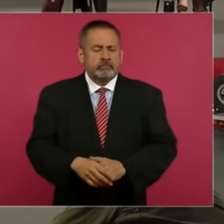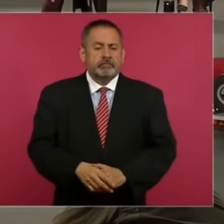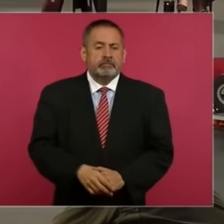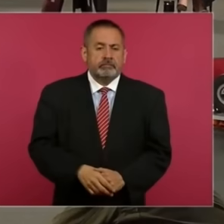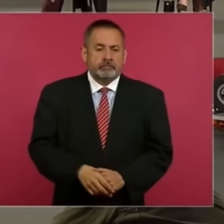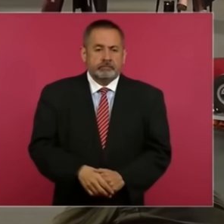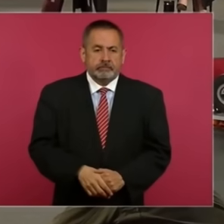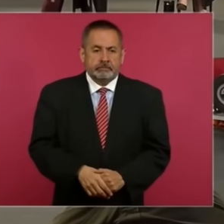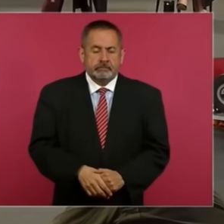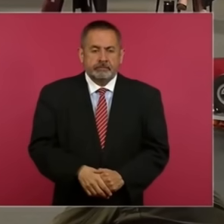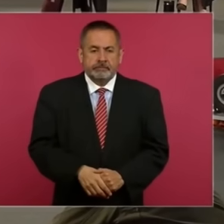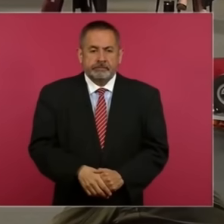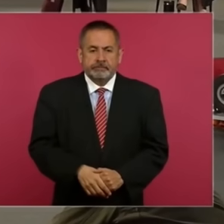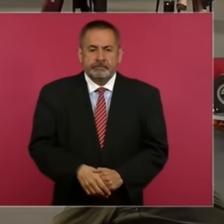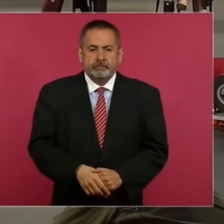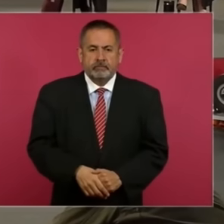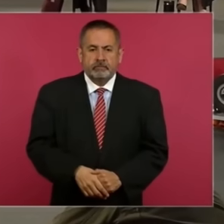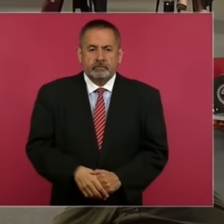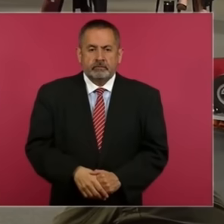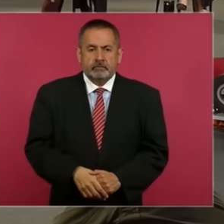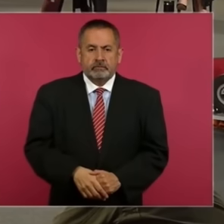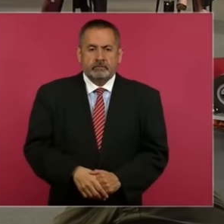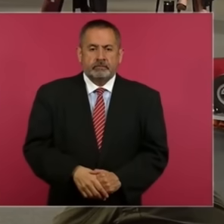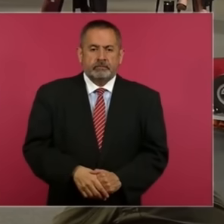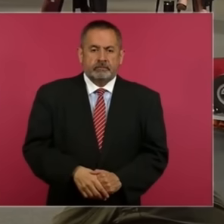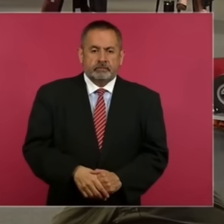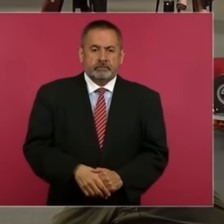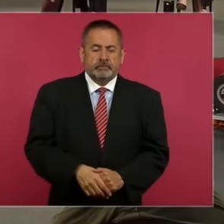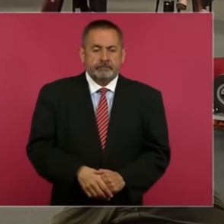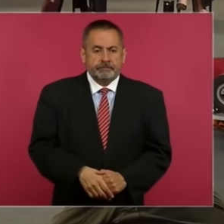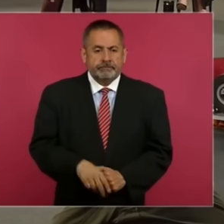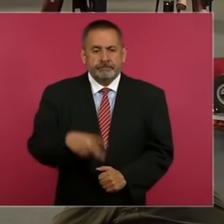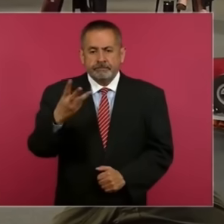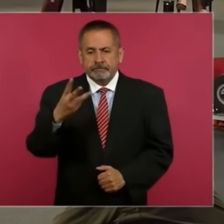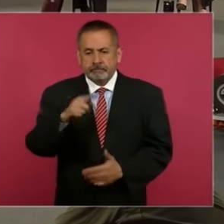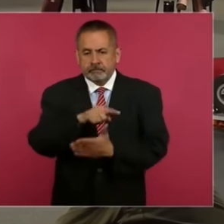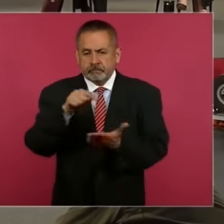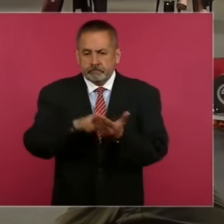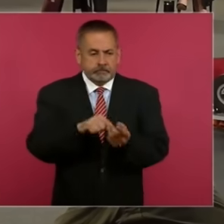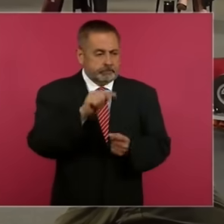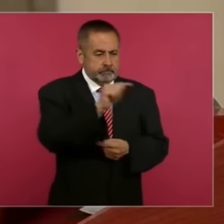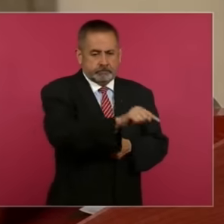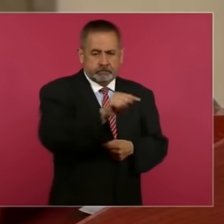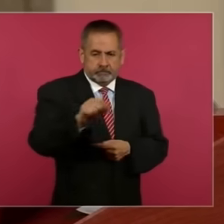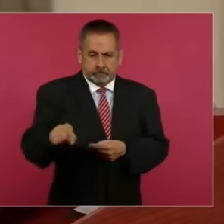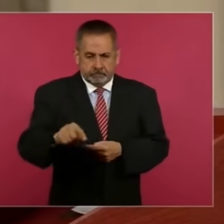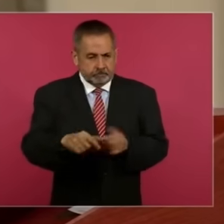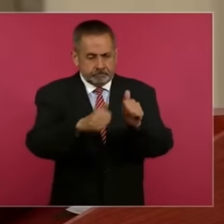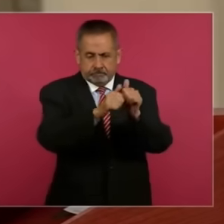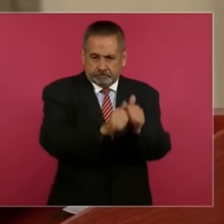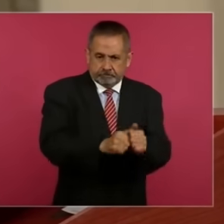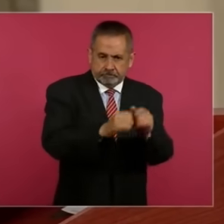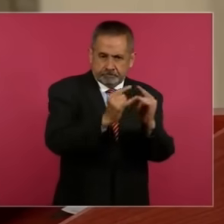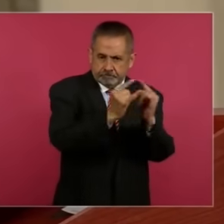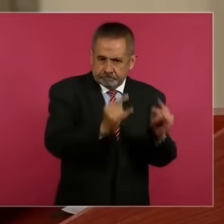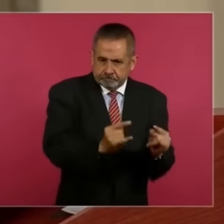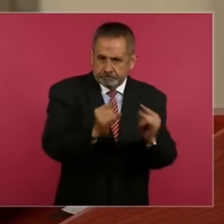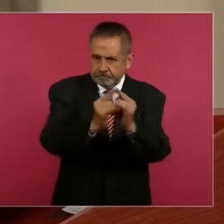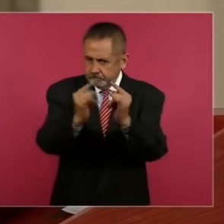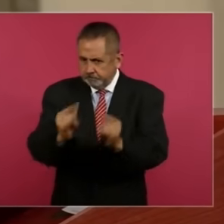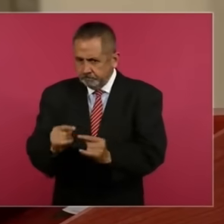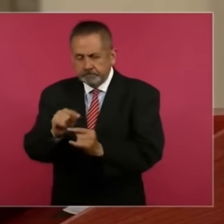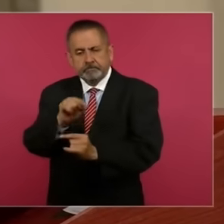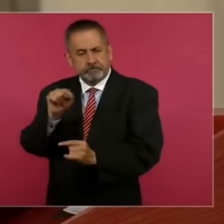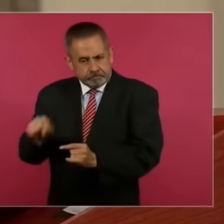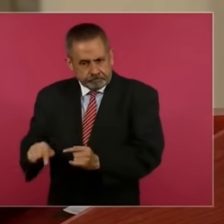Todo fue ayer y hoy sí, 3 bases permanecerán en el